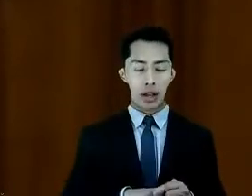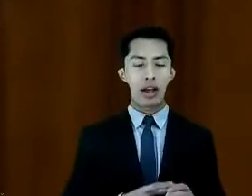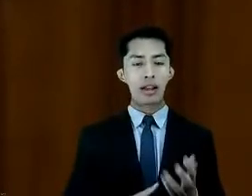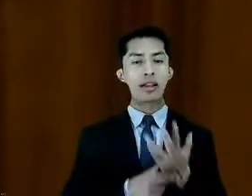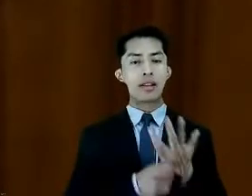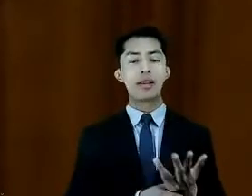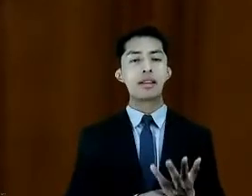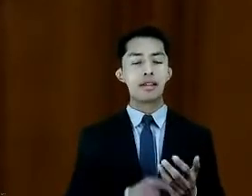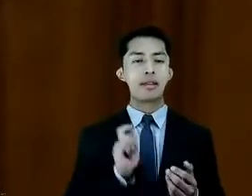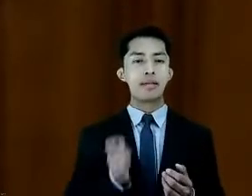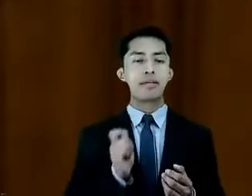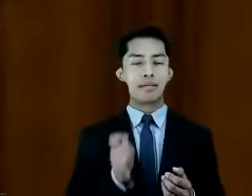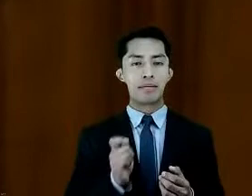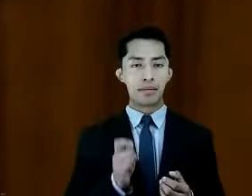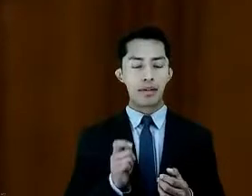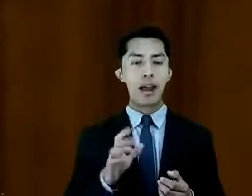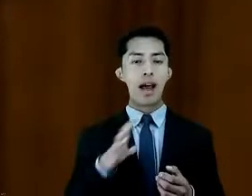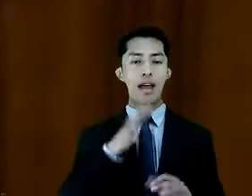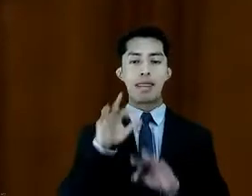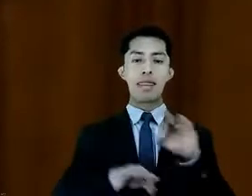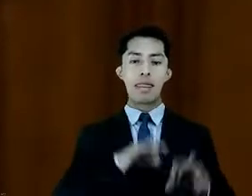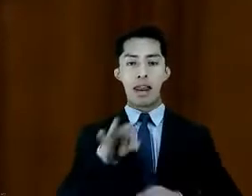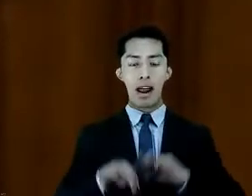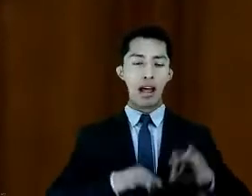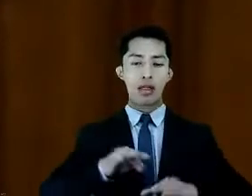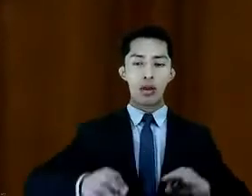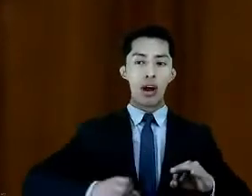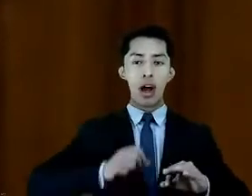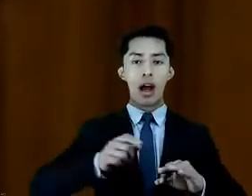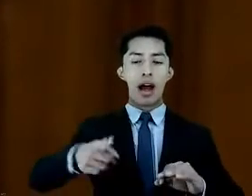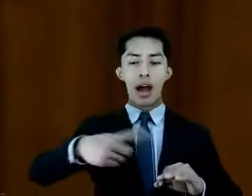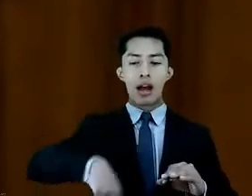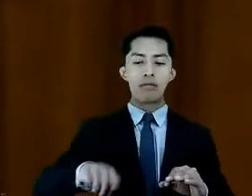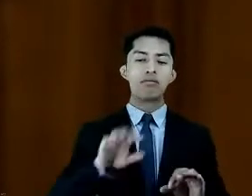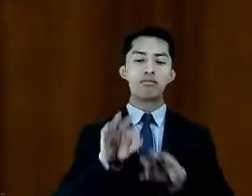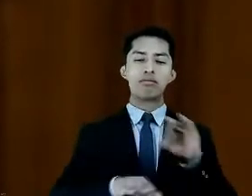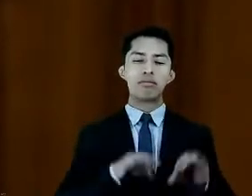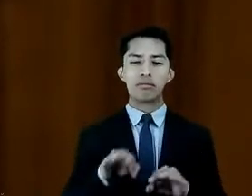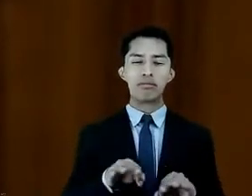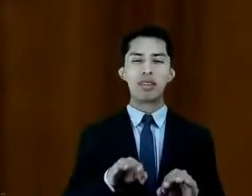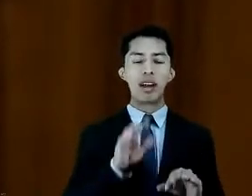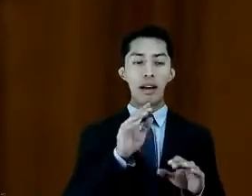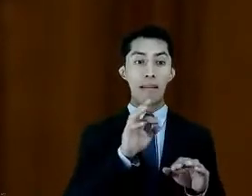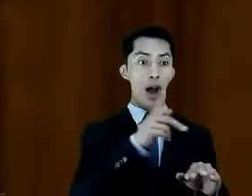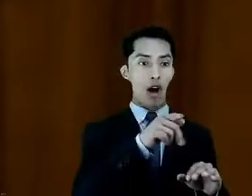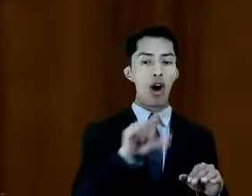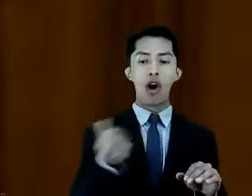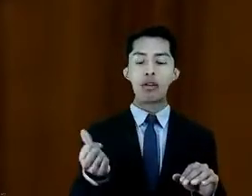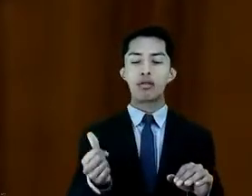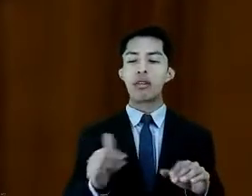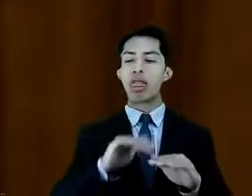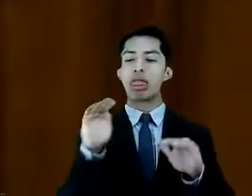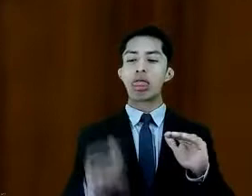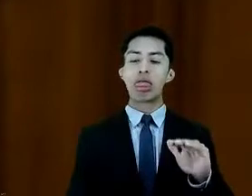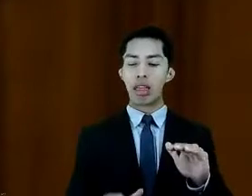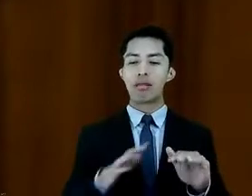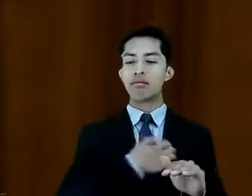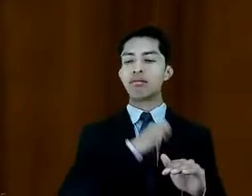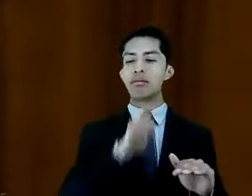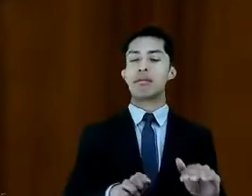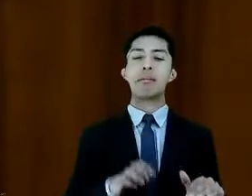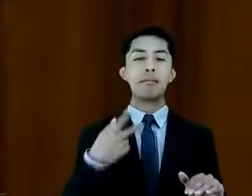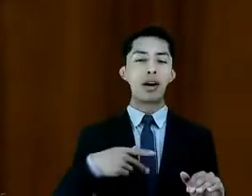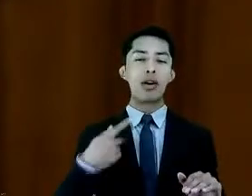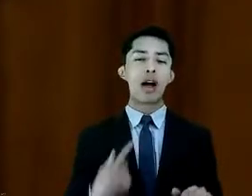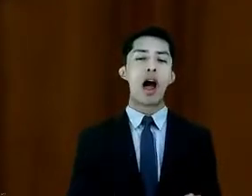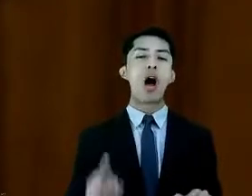en dar un trato desfavorable o de desprecio inmerecido a determinada